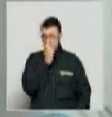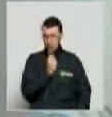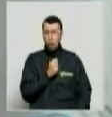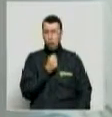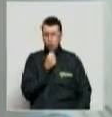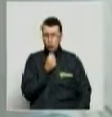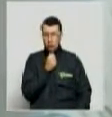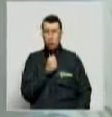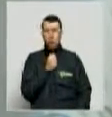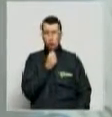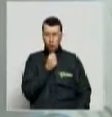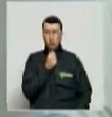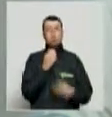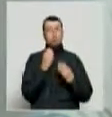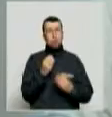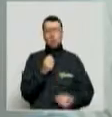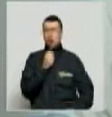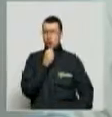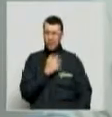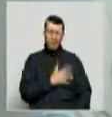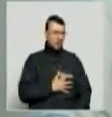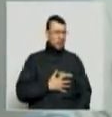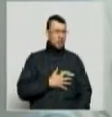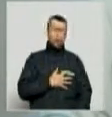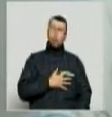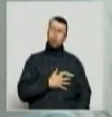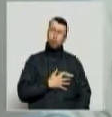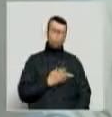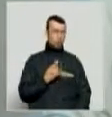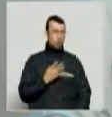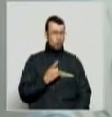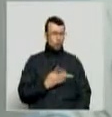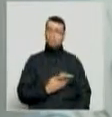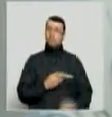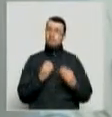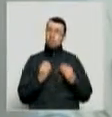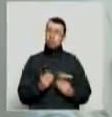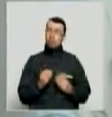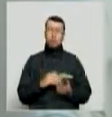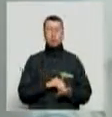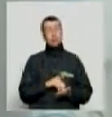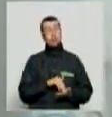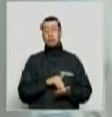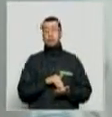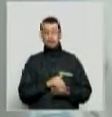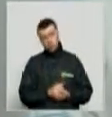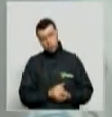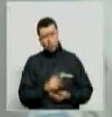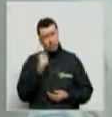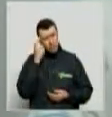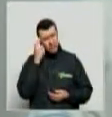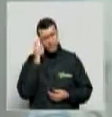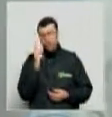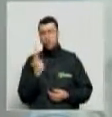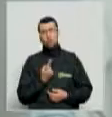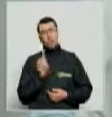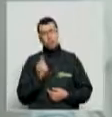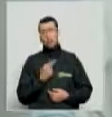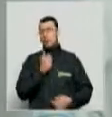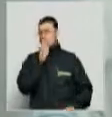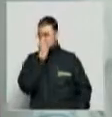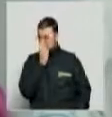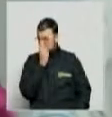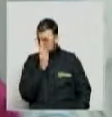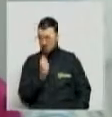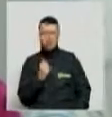tenemos tos y hay un dolor en el pecho intenso, hay una gran marcada debilidad, pensamos que solamente fue la